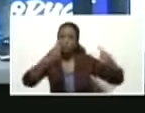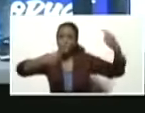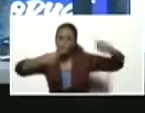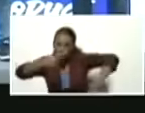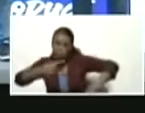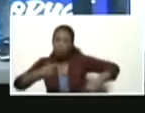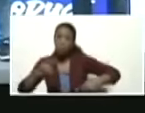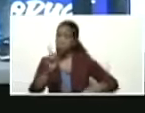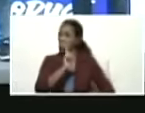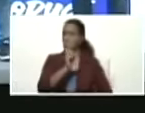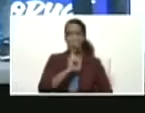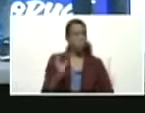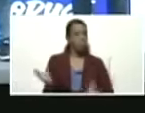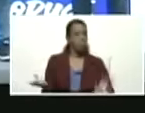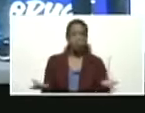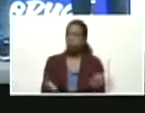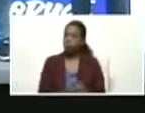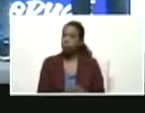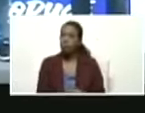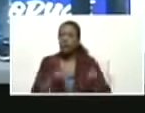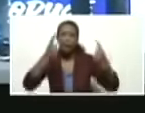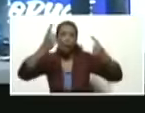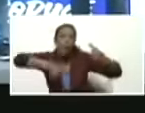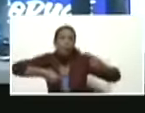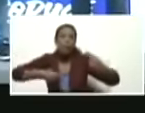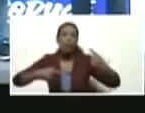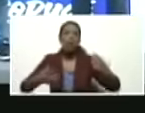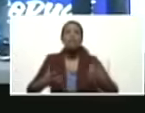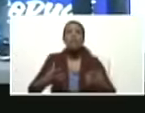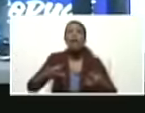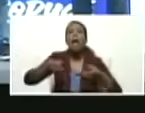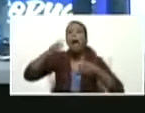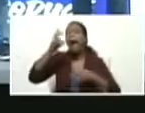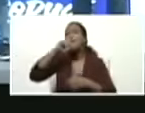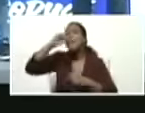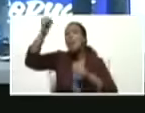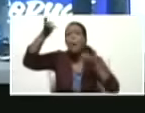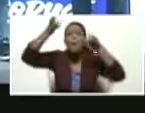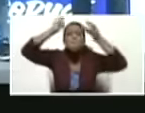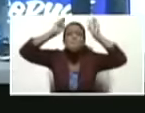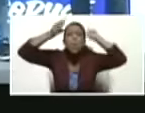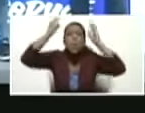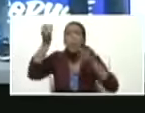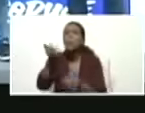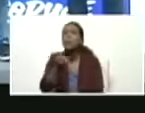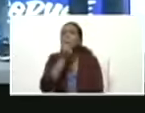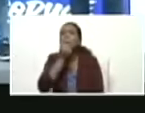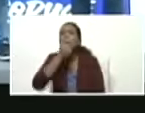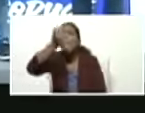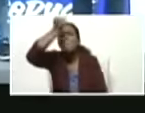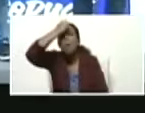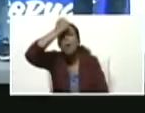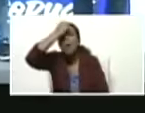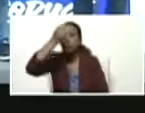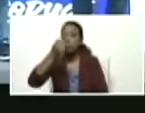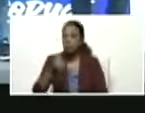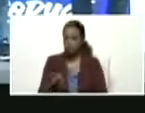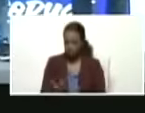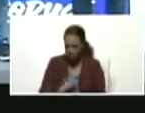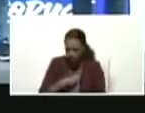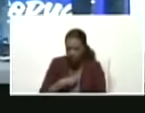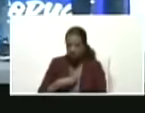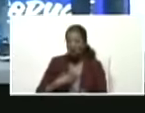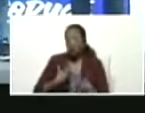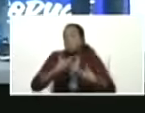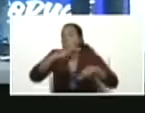subestimado. No, que me aburro, que es bruto. Sigan creyéndolo, pues. Está bien, se los